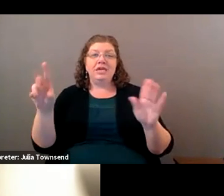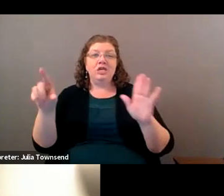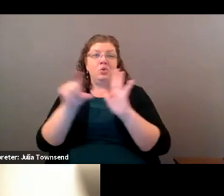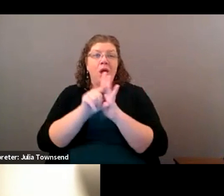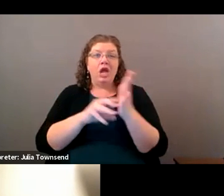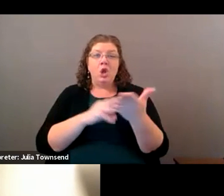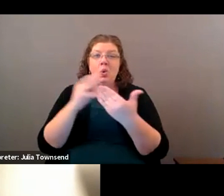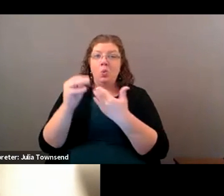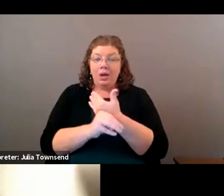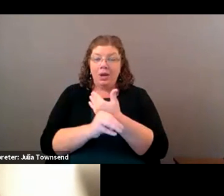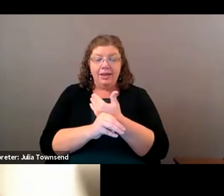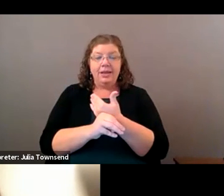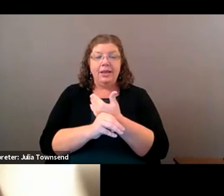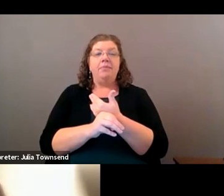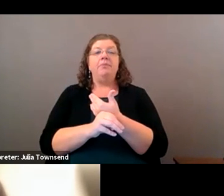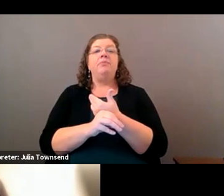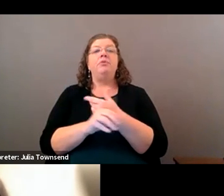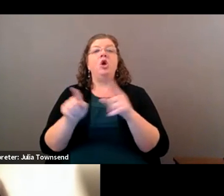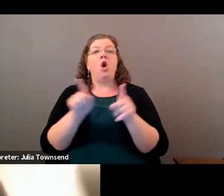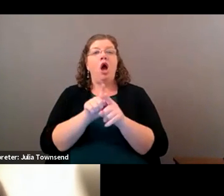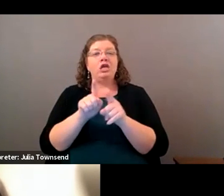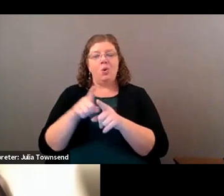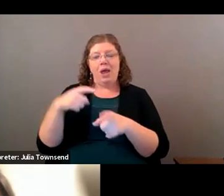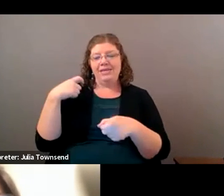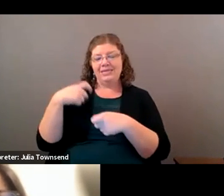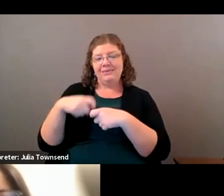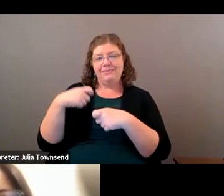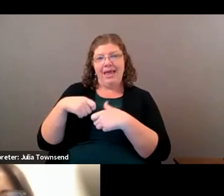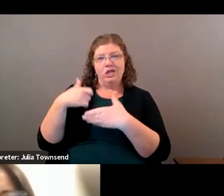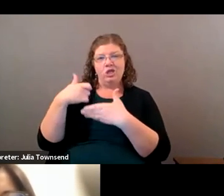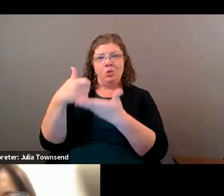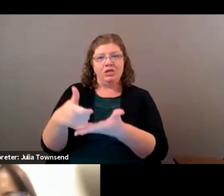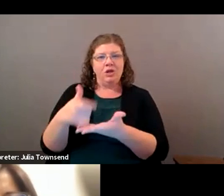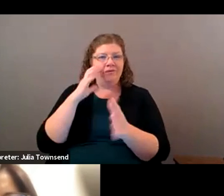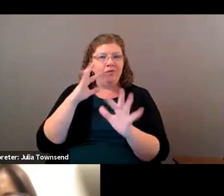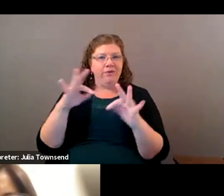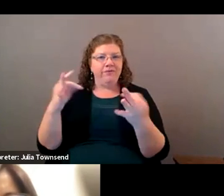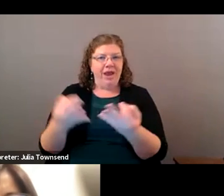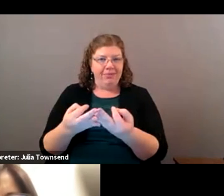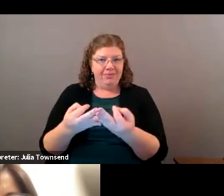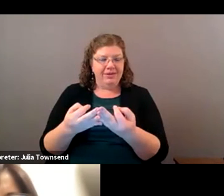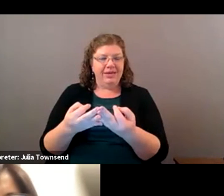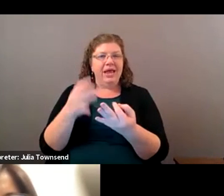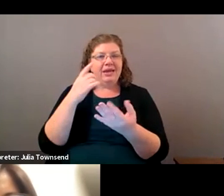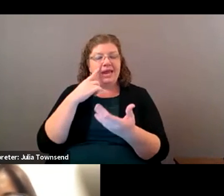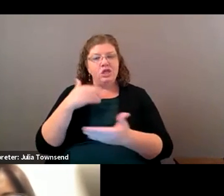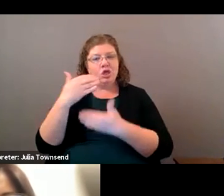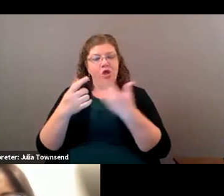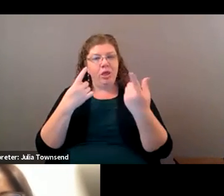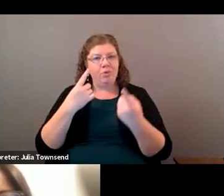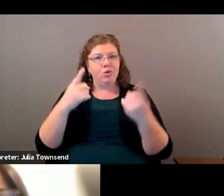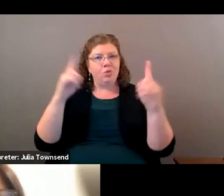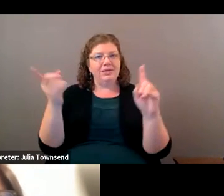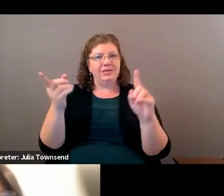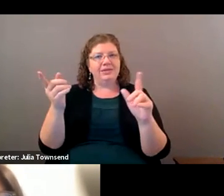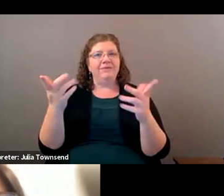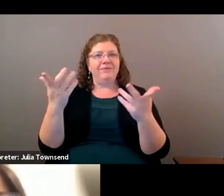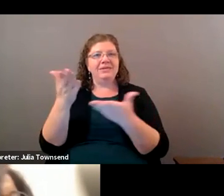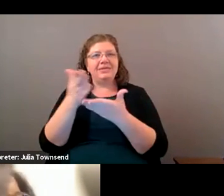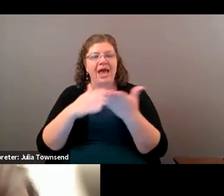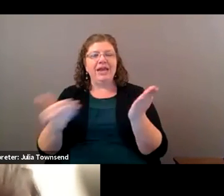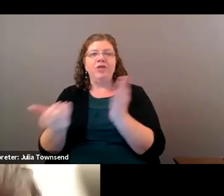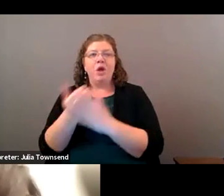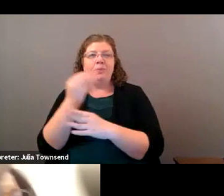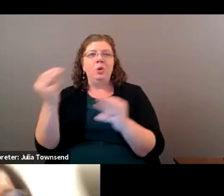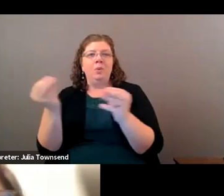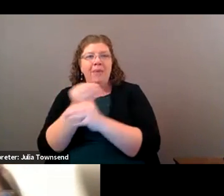hasta 12º grado que también tenga recursos para las familias hispanohablantes en el lado progresivo de las matemáticas.